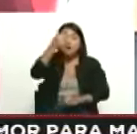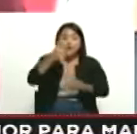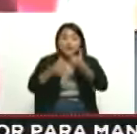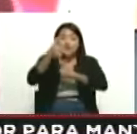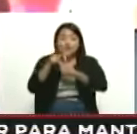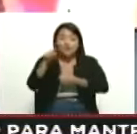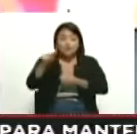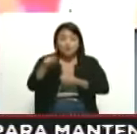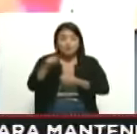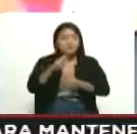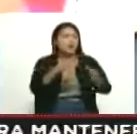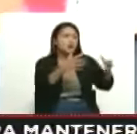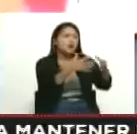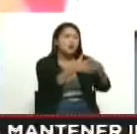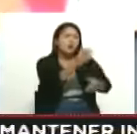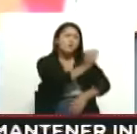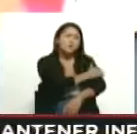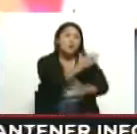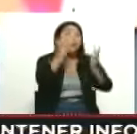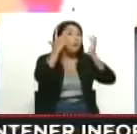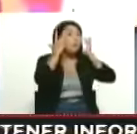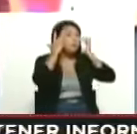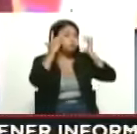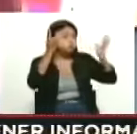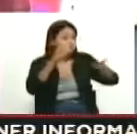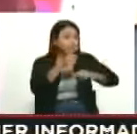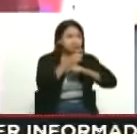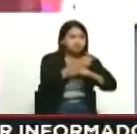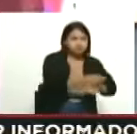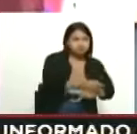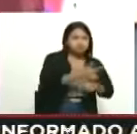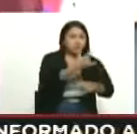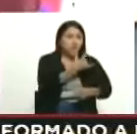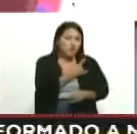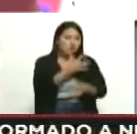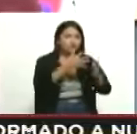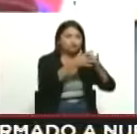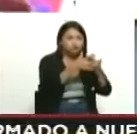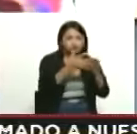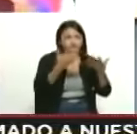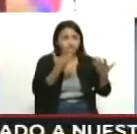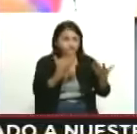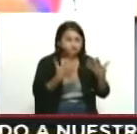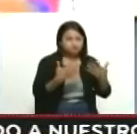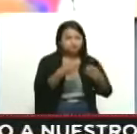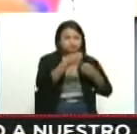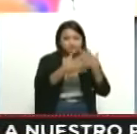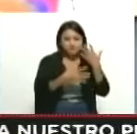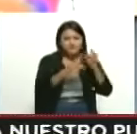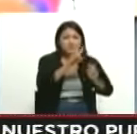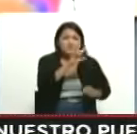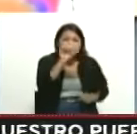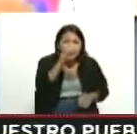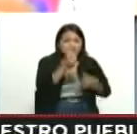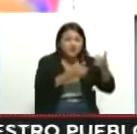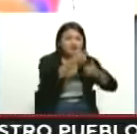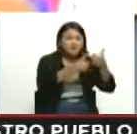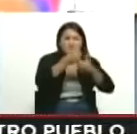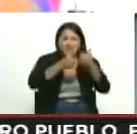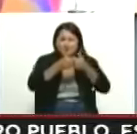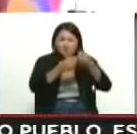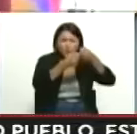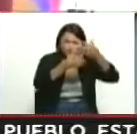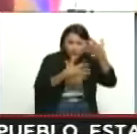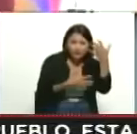La oposición, muy inteligente, graduados en Harvard, en no sé dónde, tienen como 20 candidatos, porque